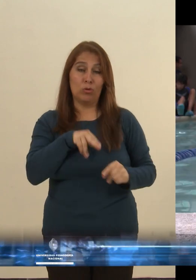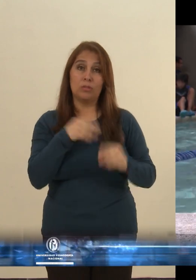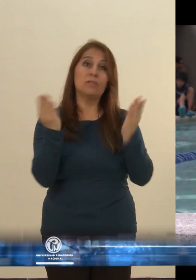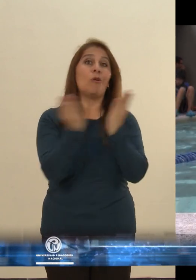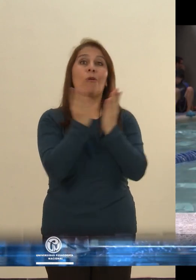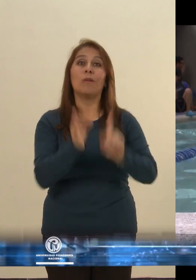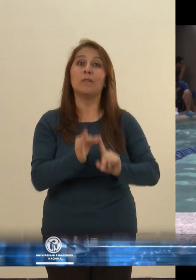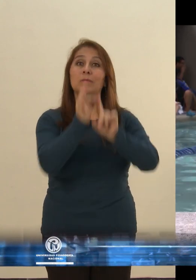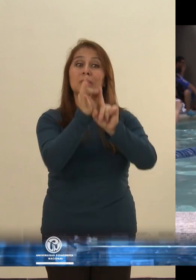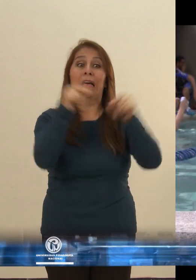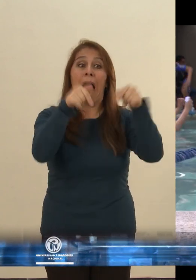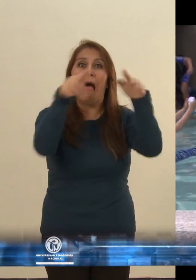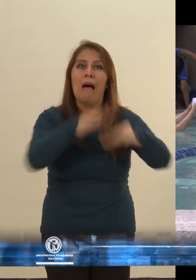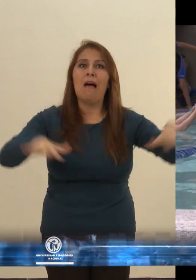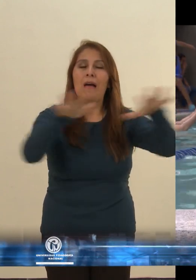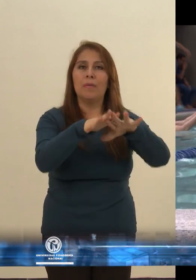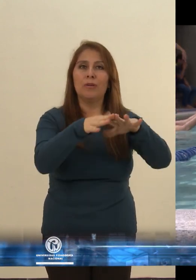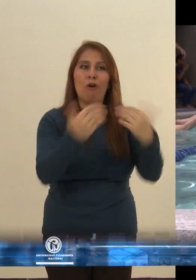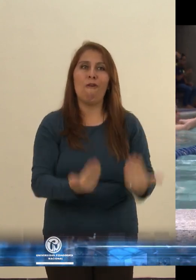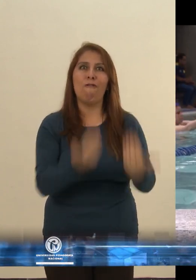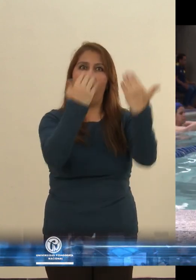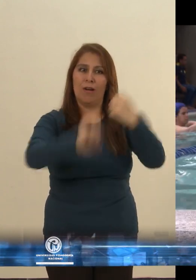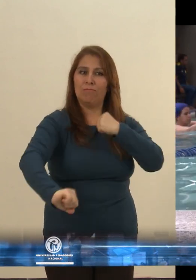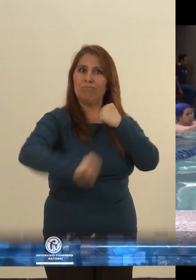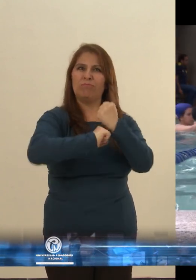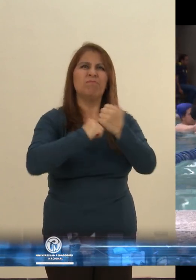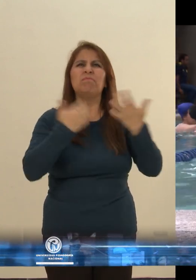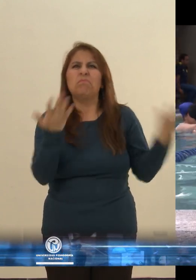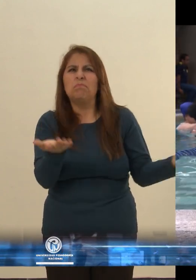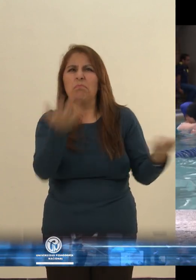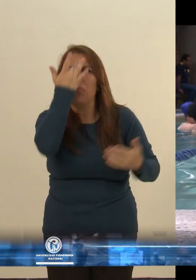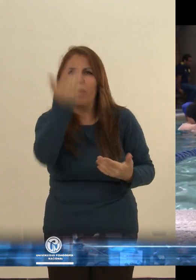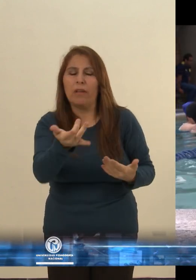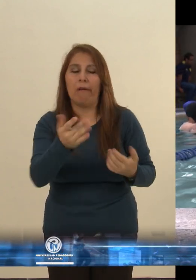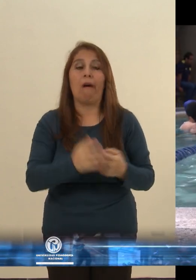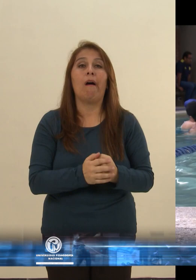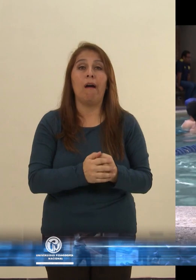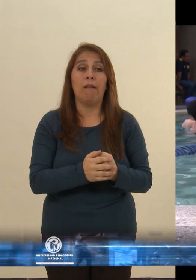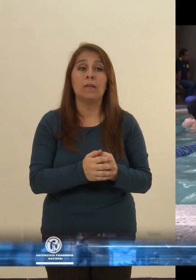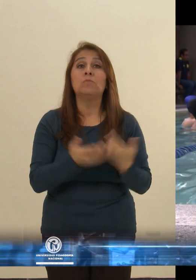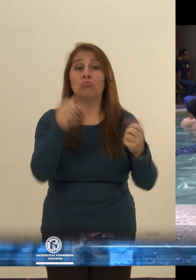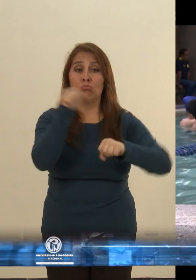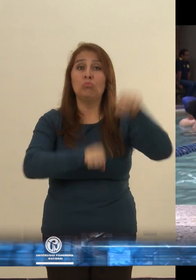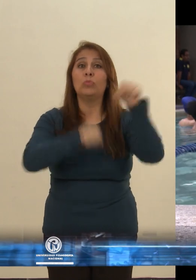como licenciatura en educación especial, este espacio nos brinda como la posibilidad de